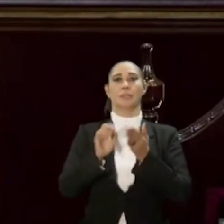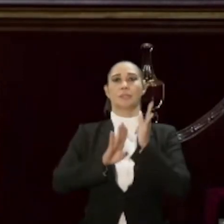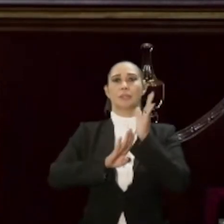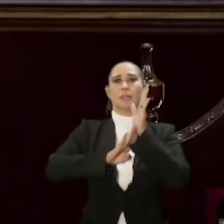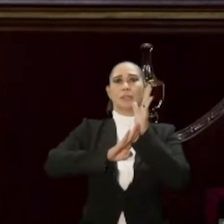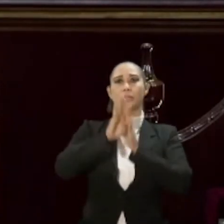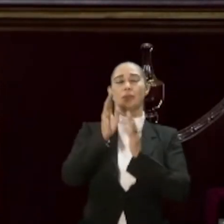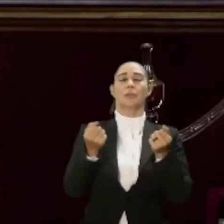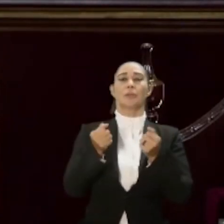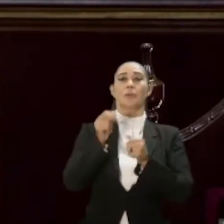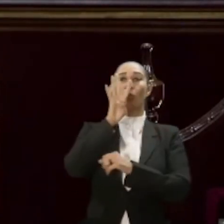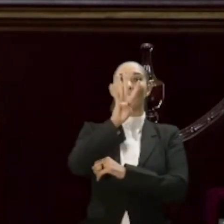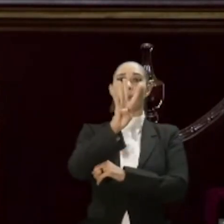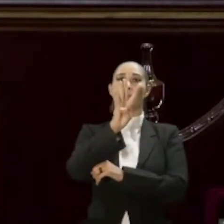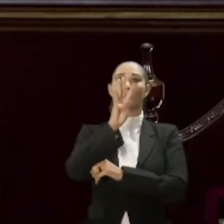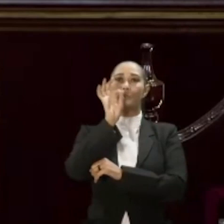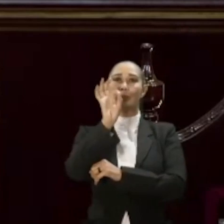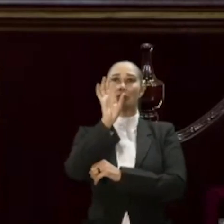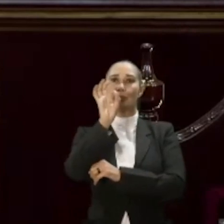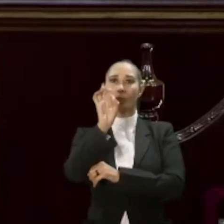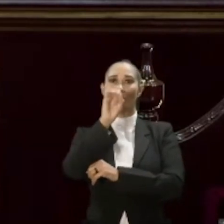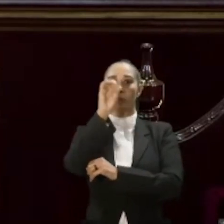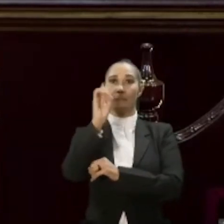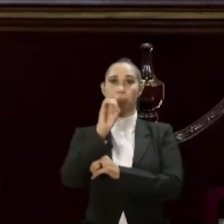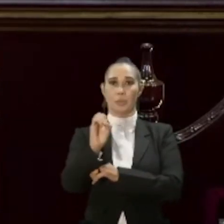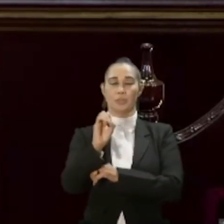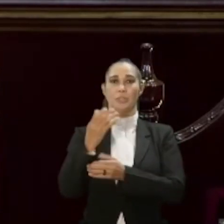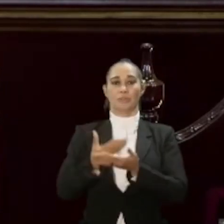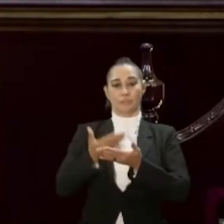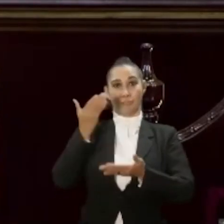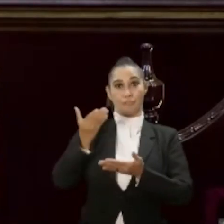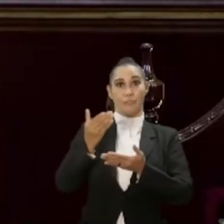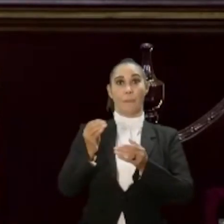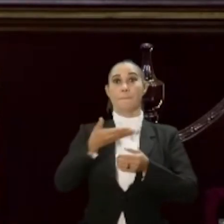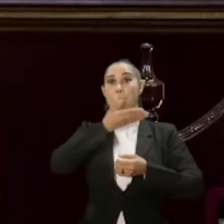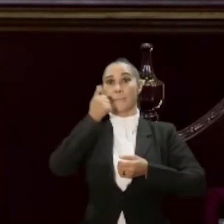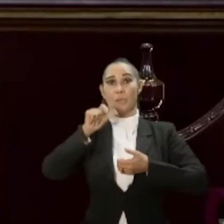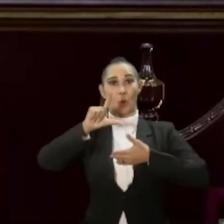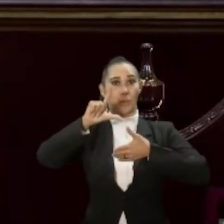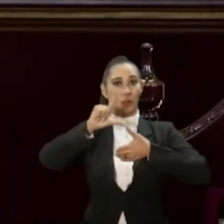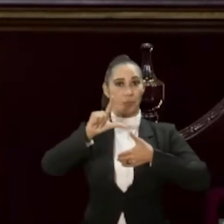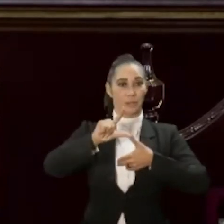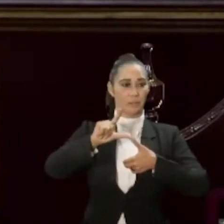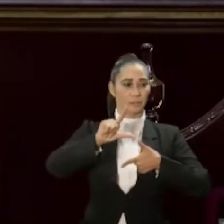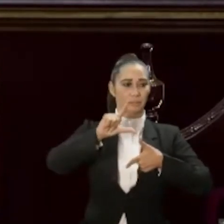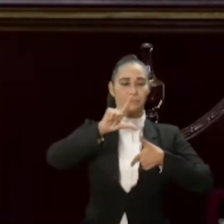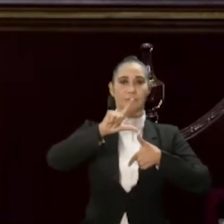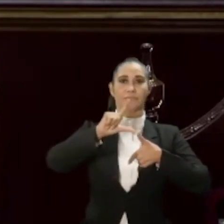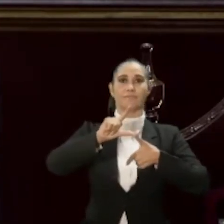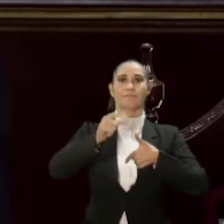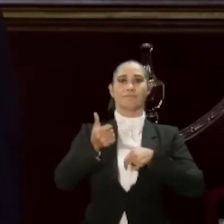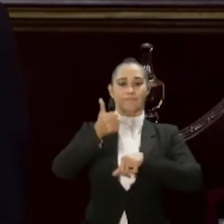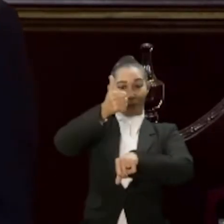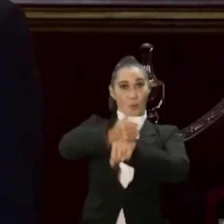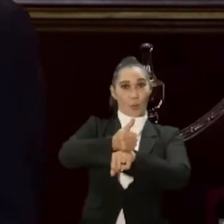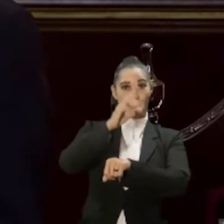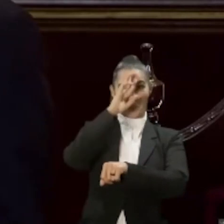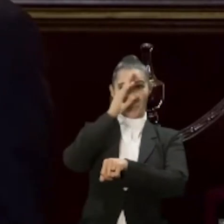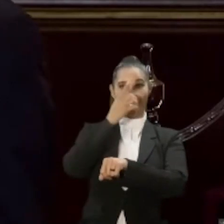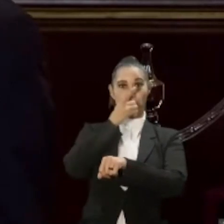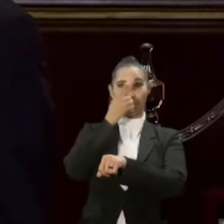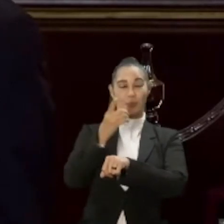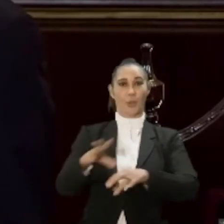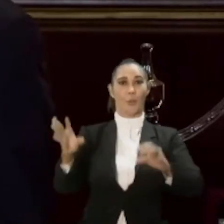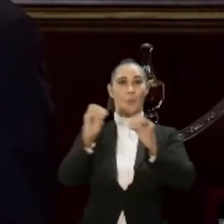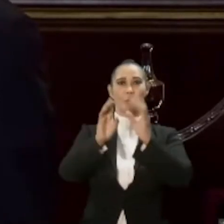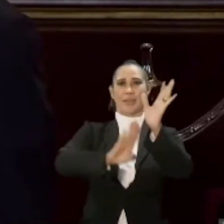crecimiento anual del 4.9%, superior al promedio de América Latina. Eso coloca a República Dominicana entre los países con